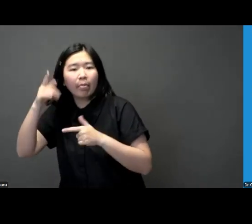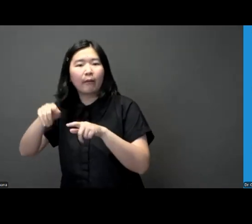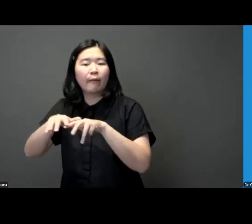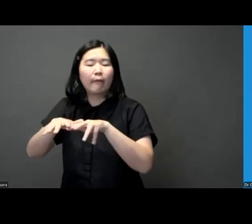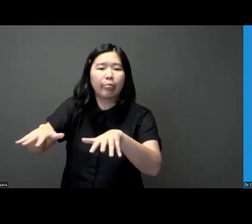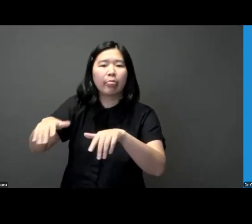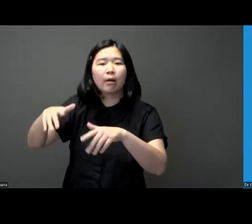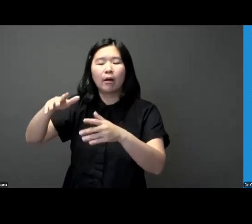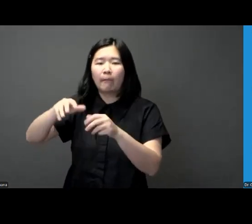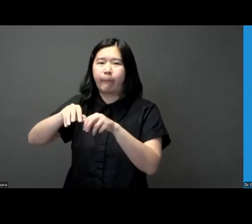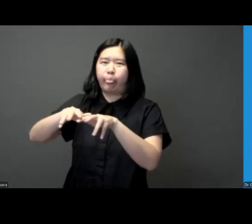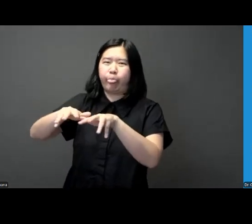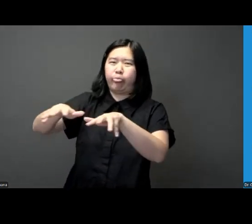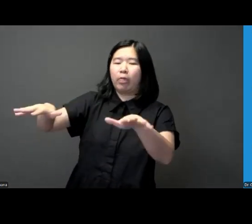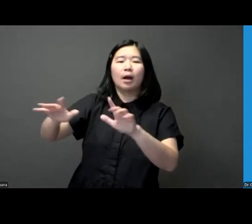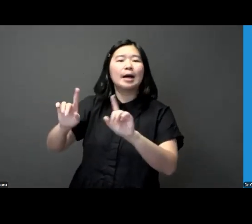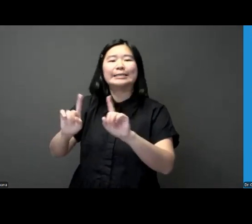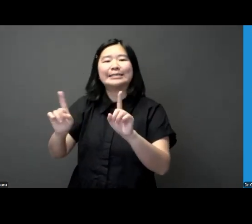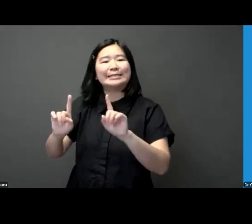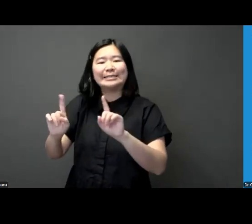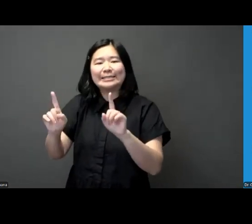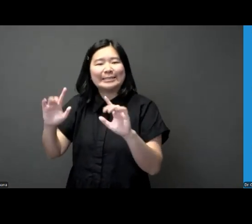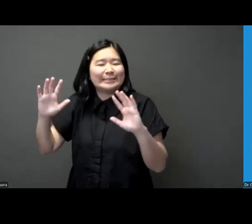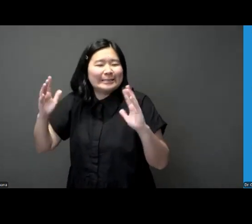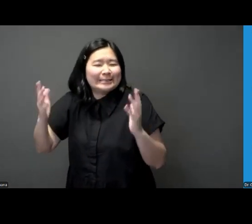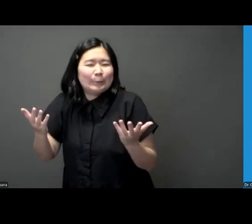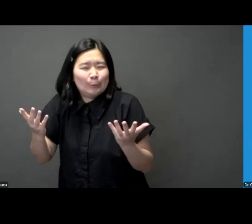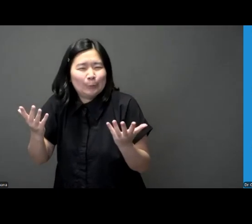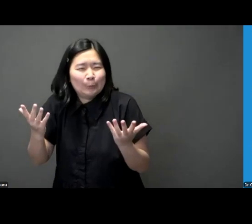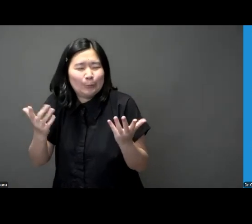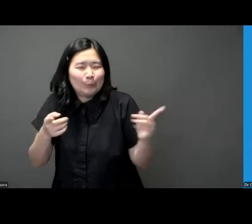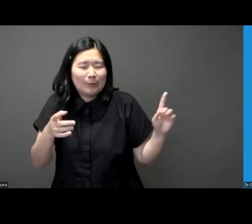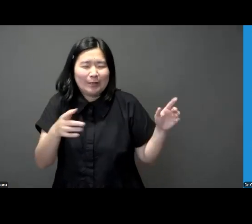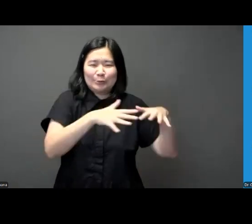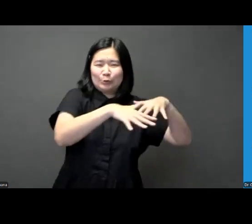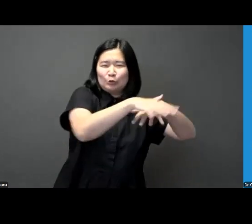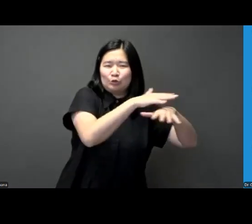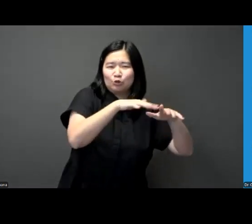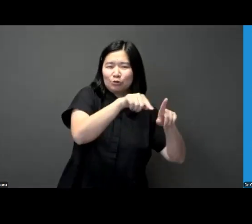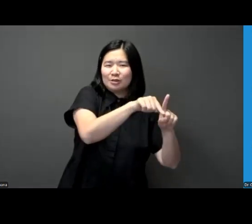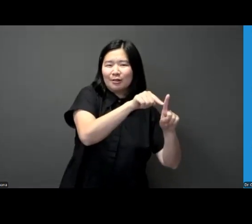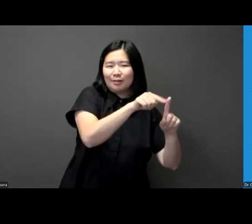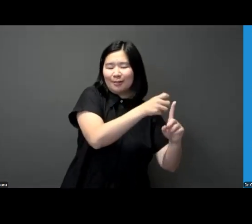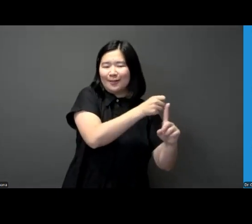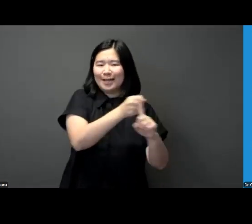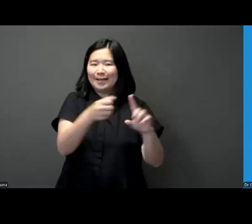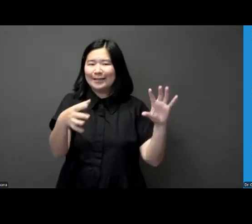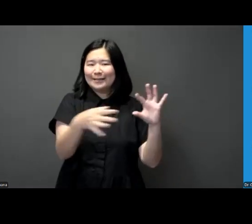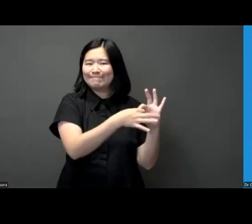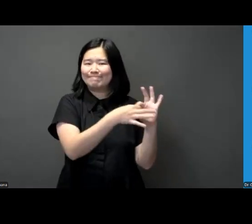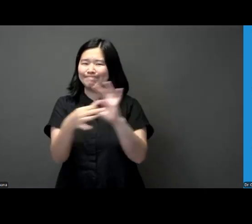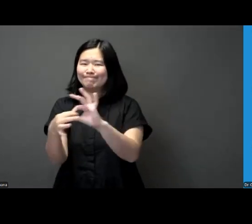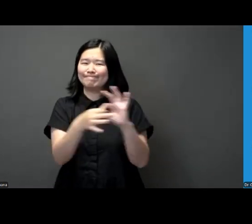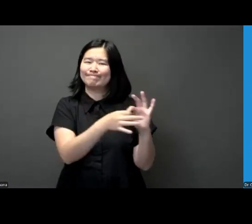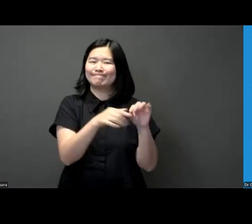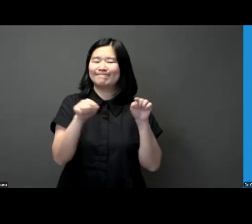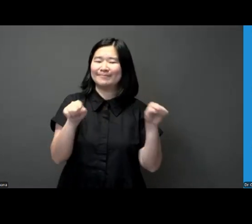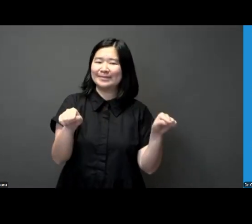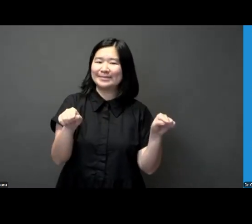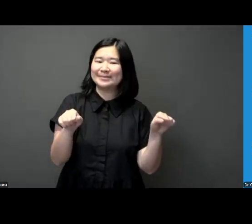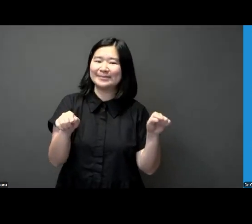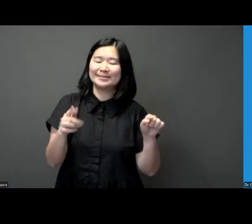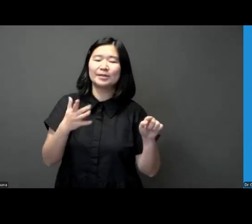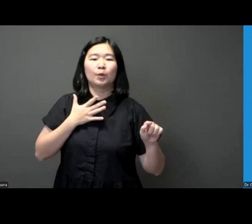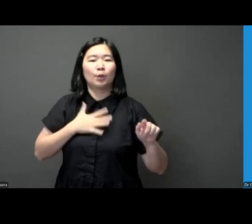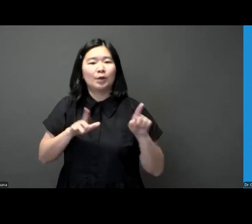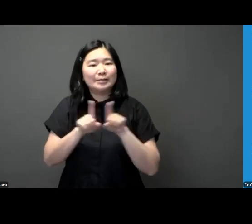salud, mejoramos la efectividad y la adaptabilidad de todas las intervenciones para adaptarnos mejor al contexto específico